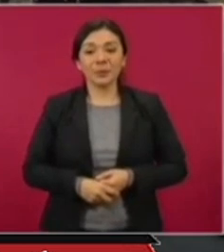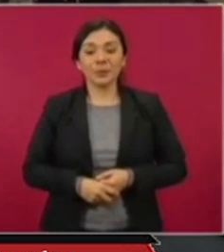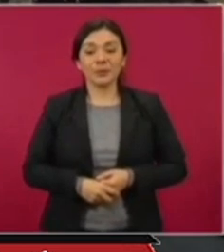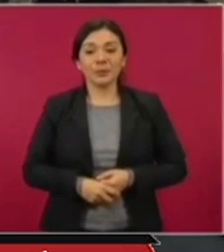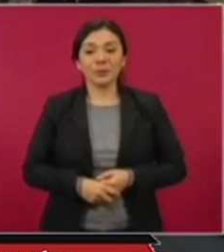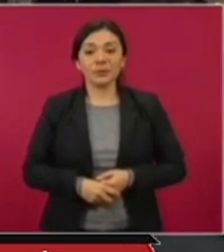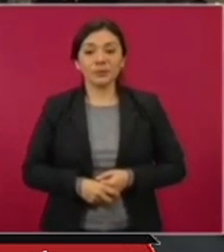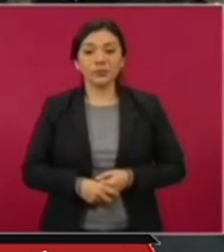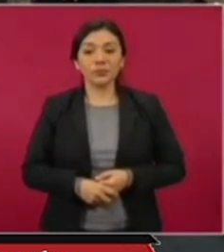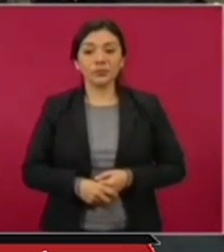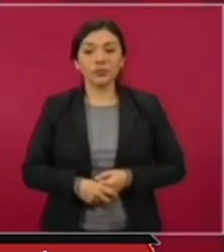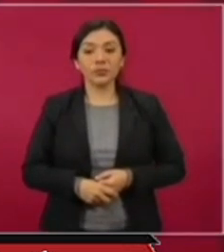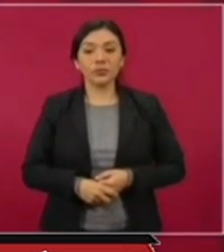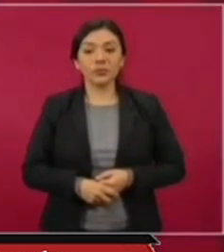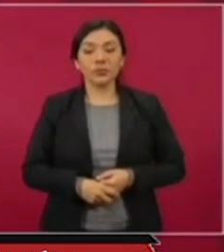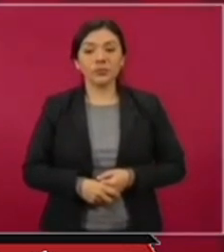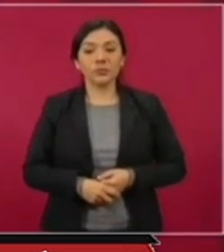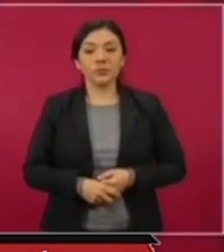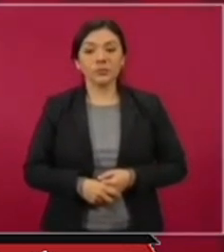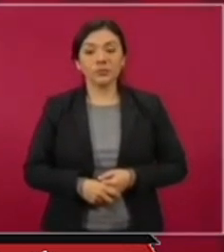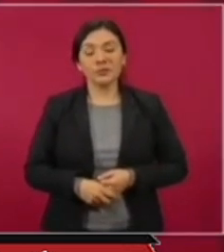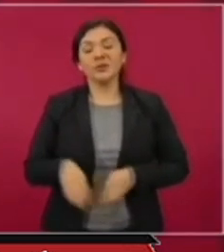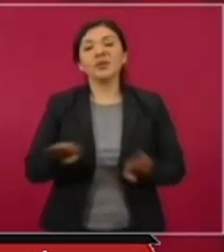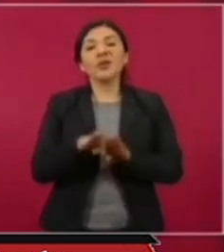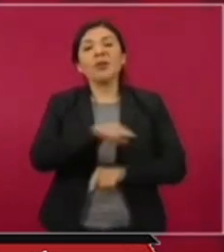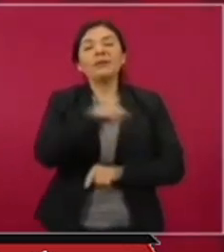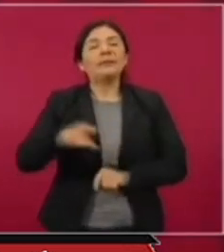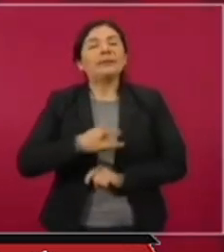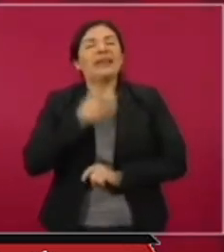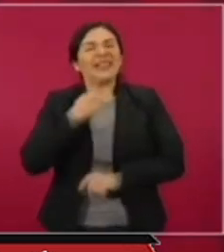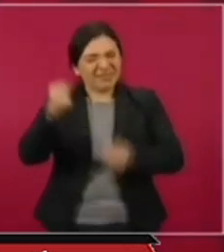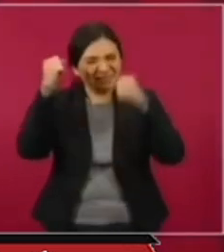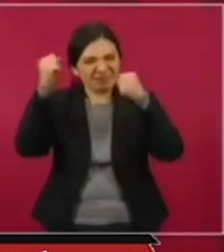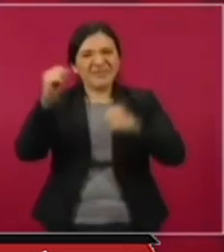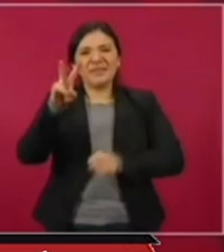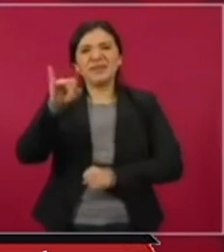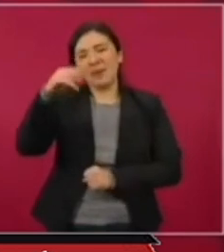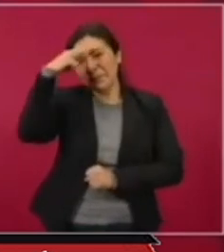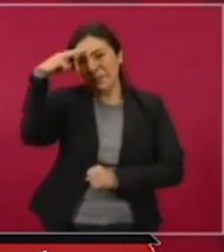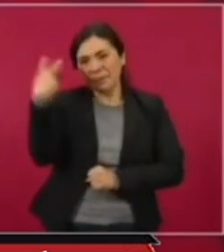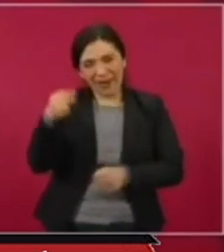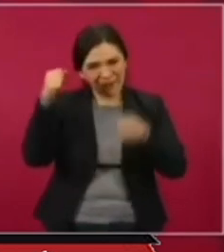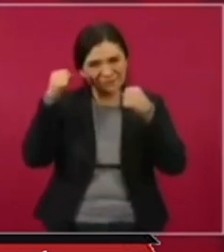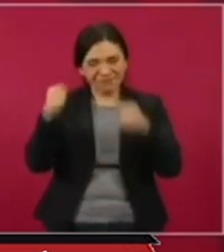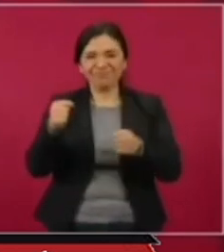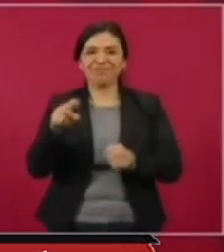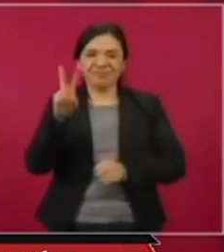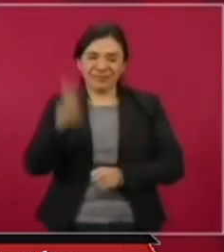Para poder decir viva México, así con fuerza.